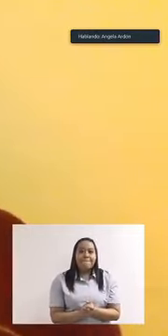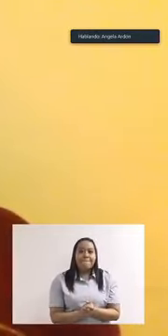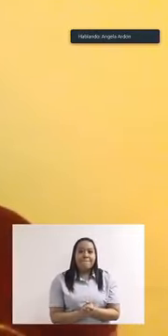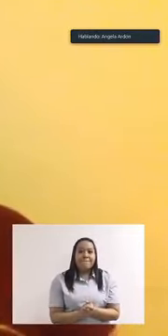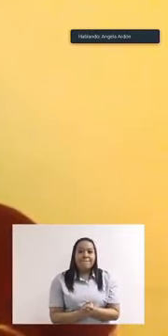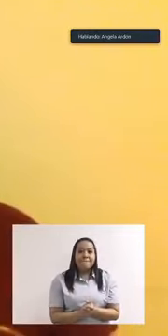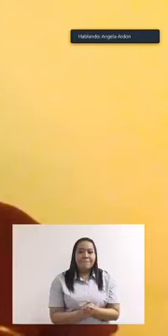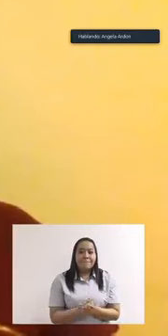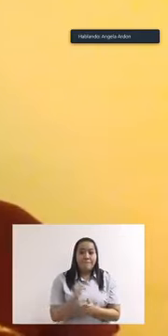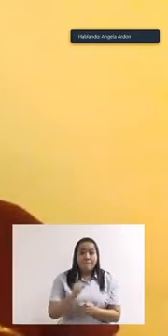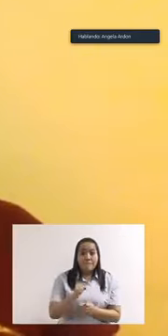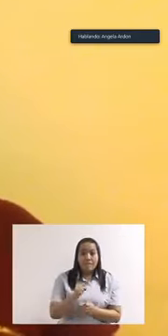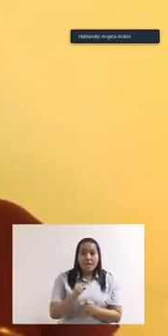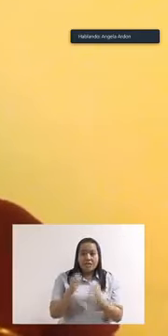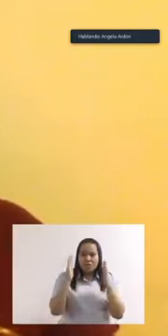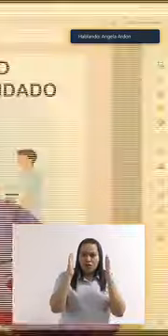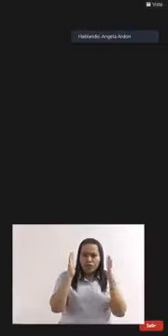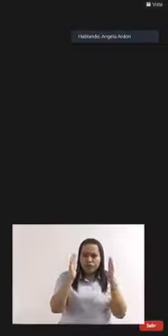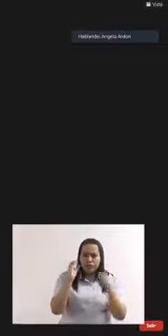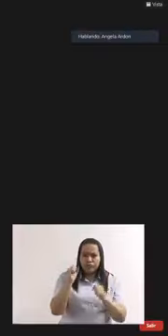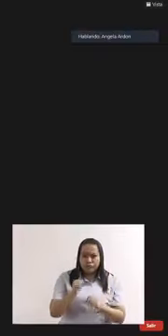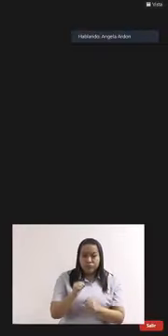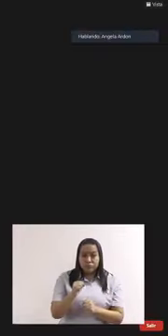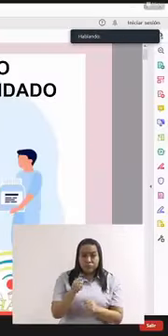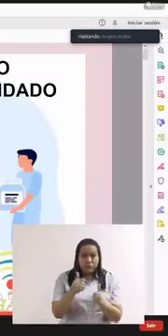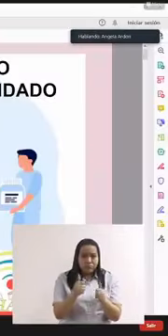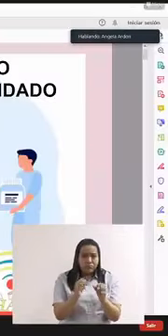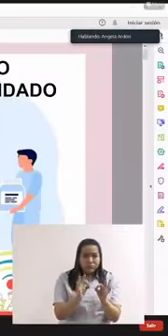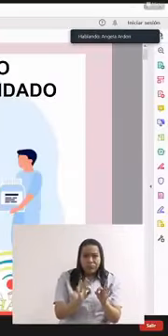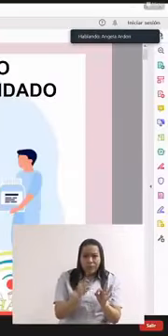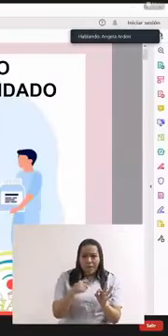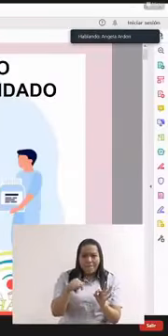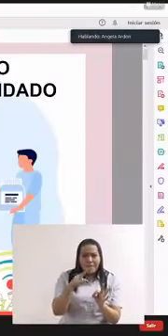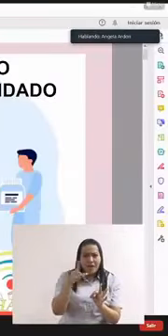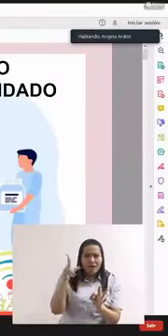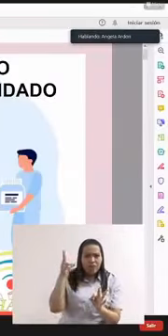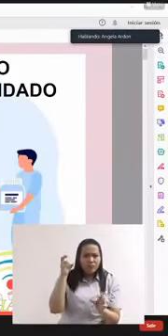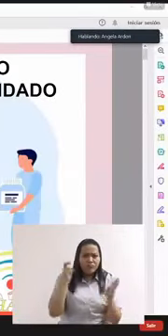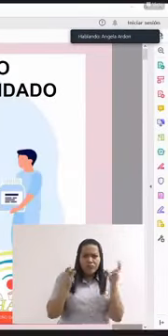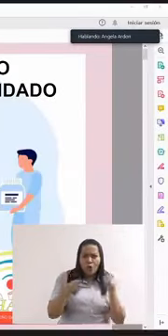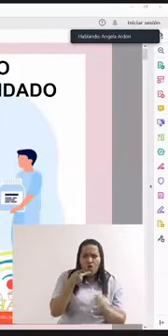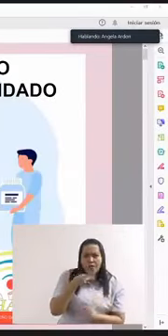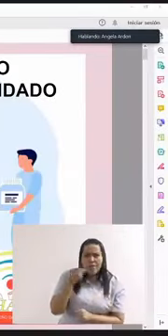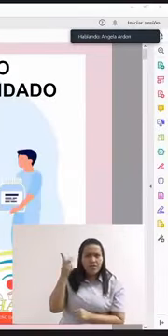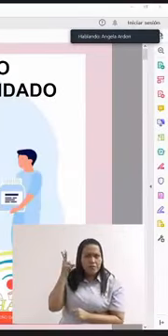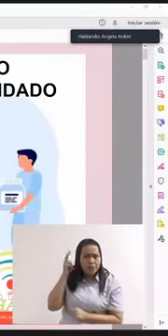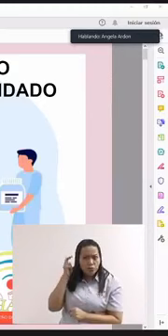Me escuchan muy bien. Ante todo quiero ver porque tengo un problema